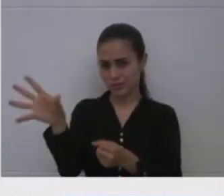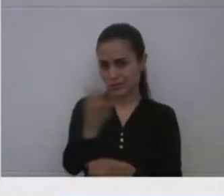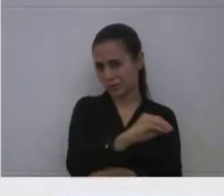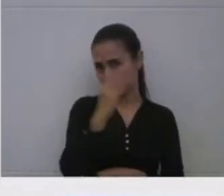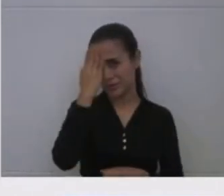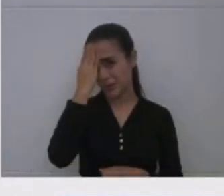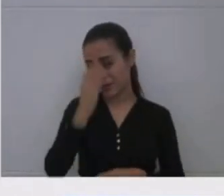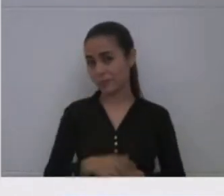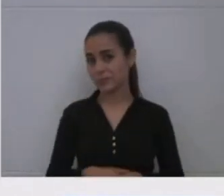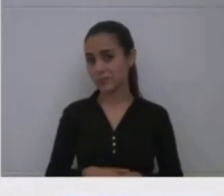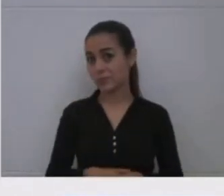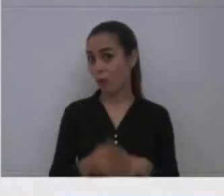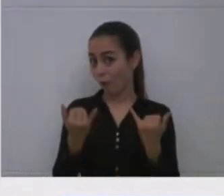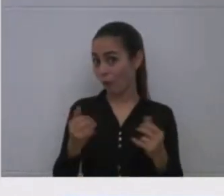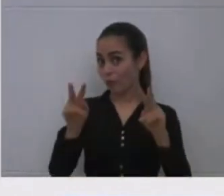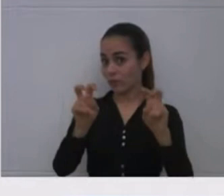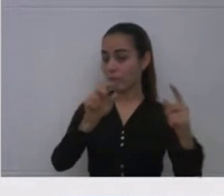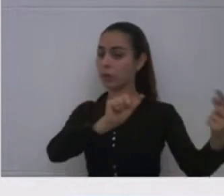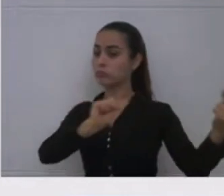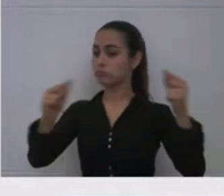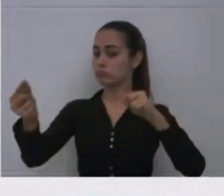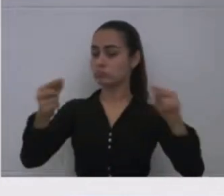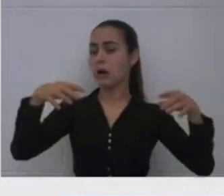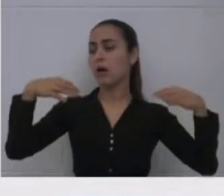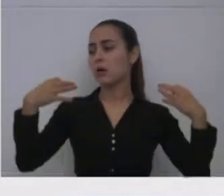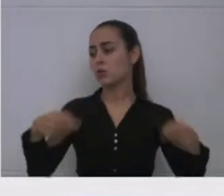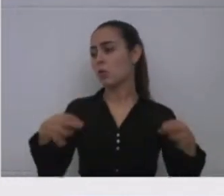No, esta no es una discusión más.